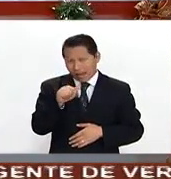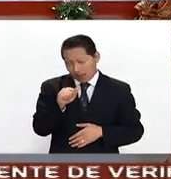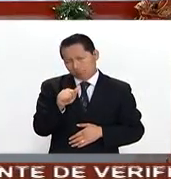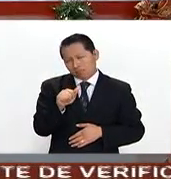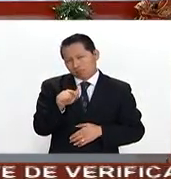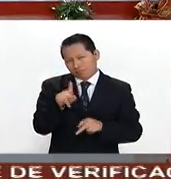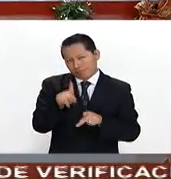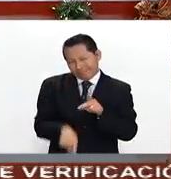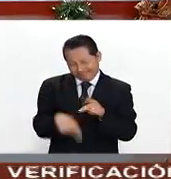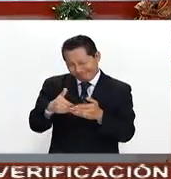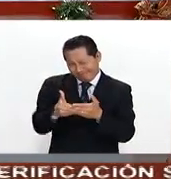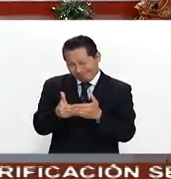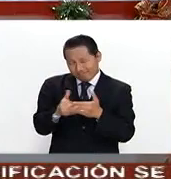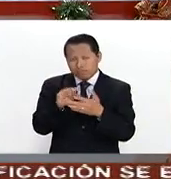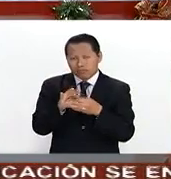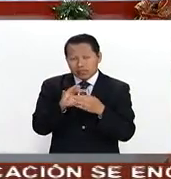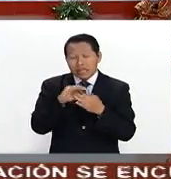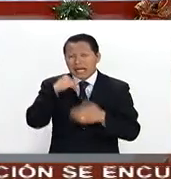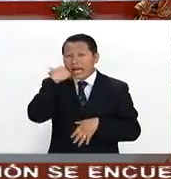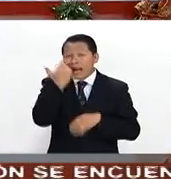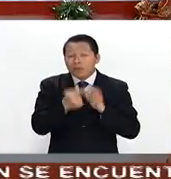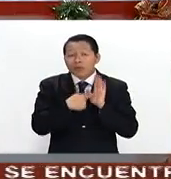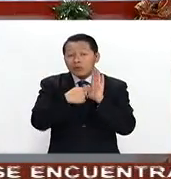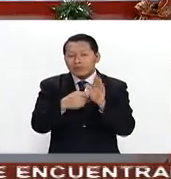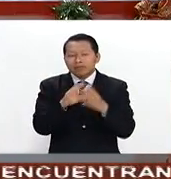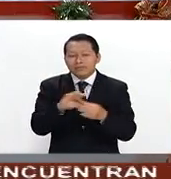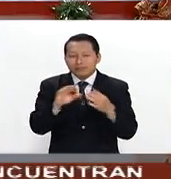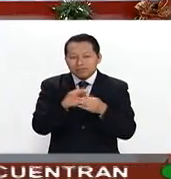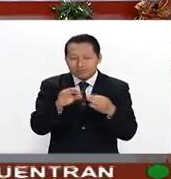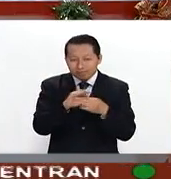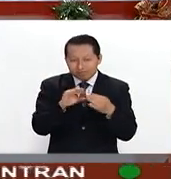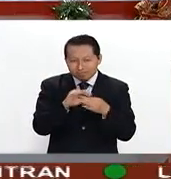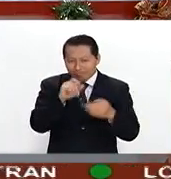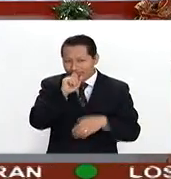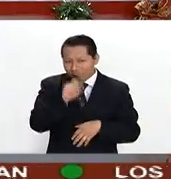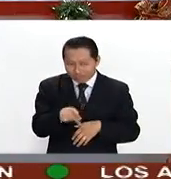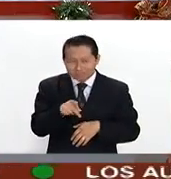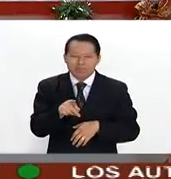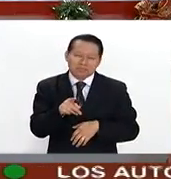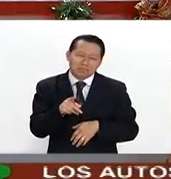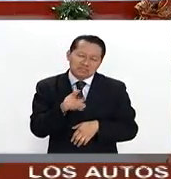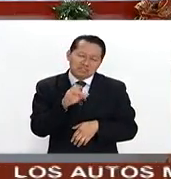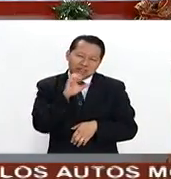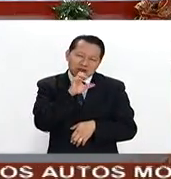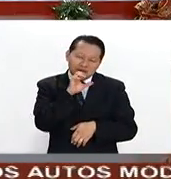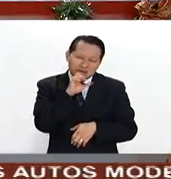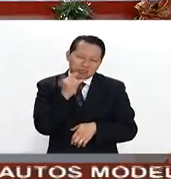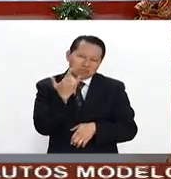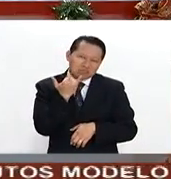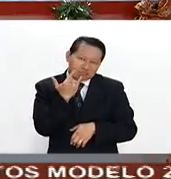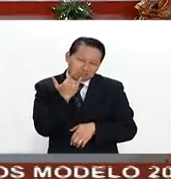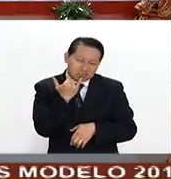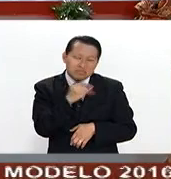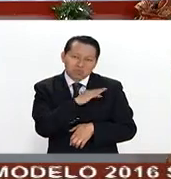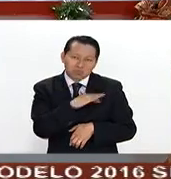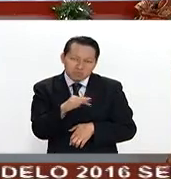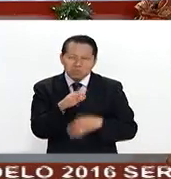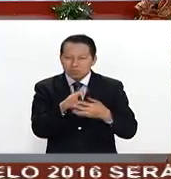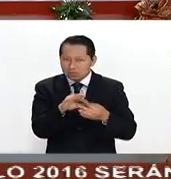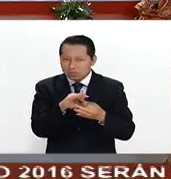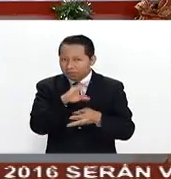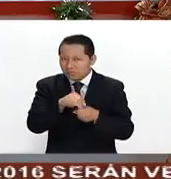pausa, les queremos dar a conocer a ustedes esta nota curiosa, pero que habla sin duda de